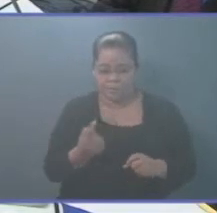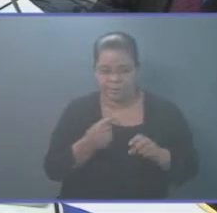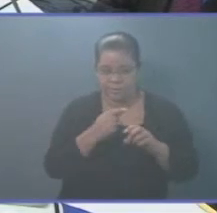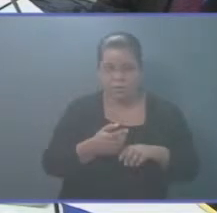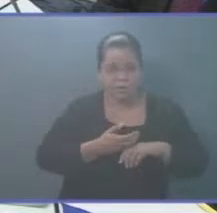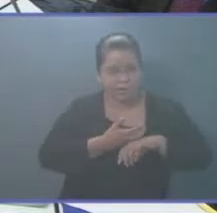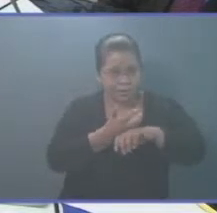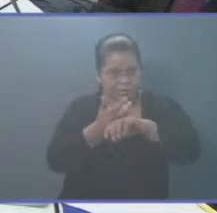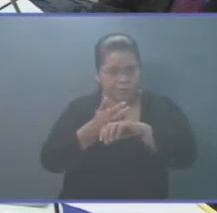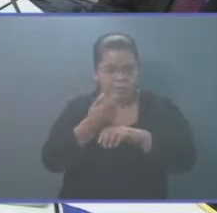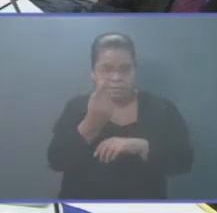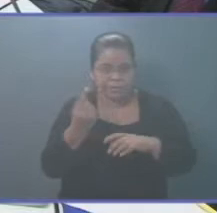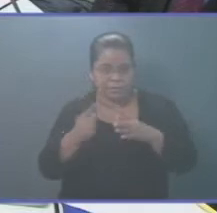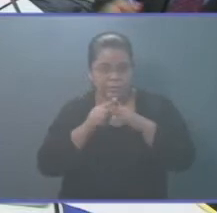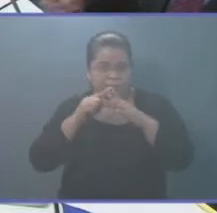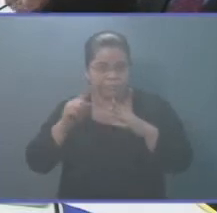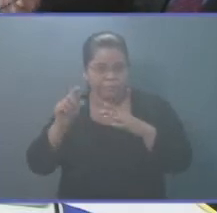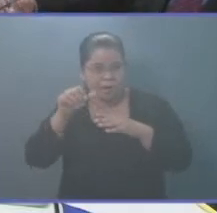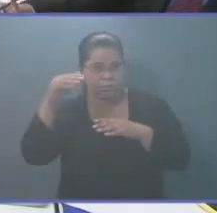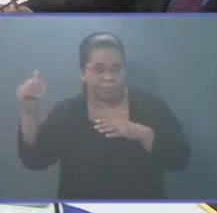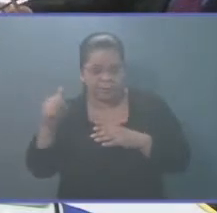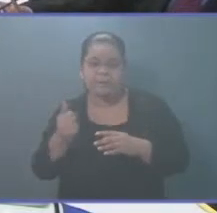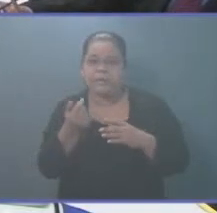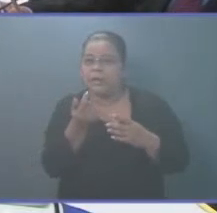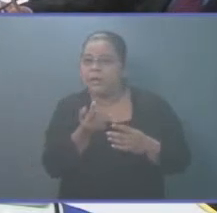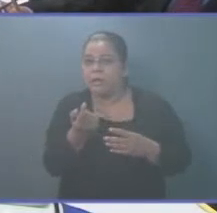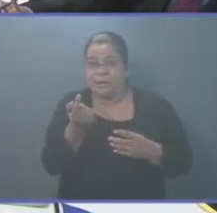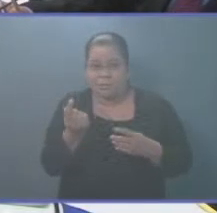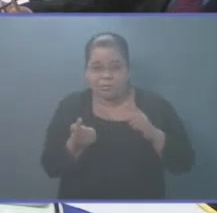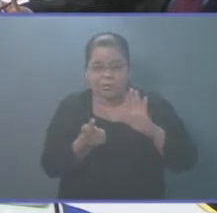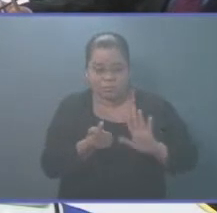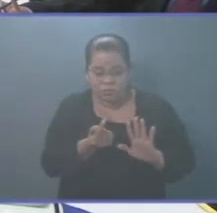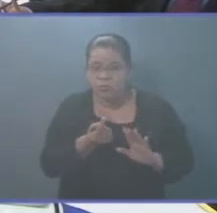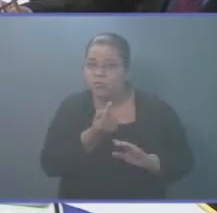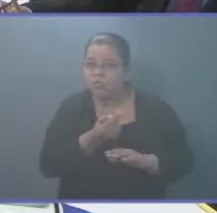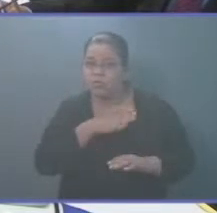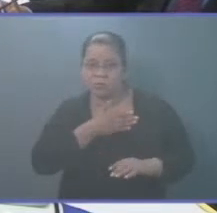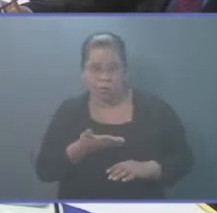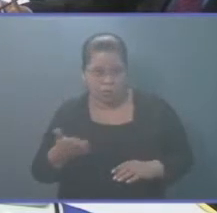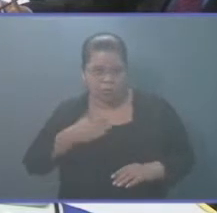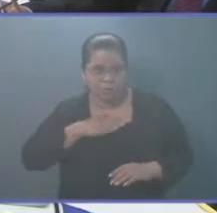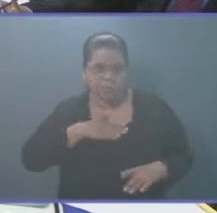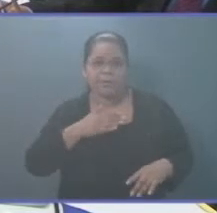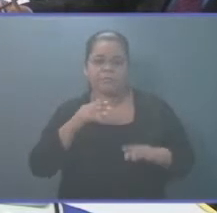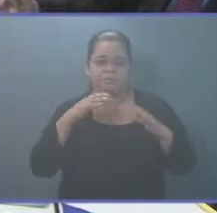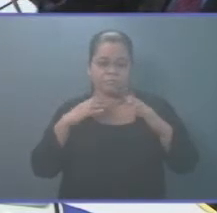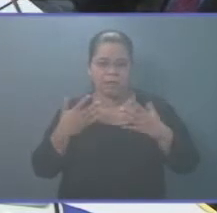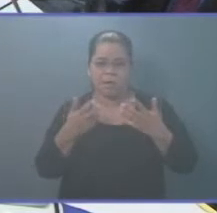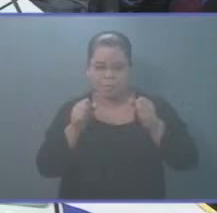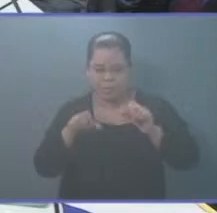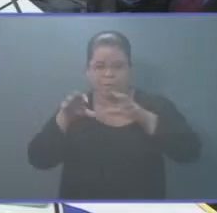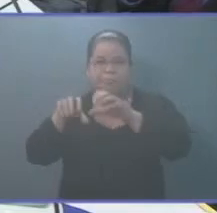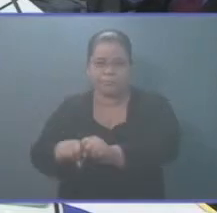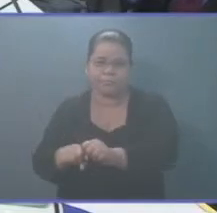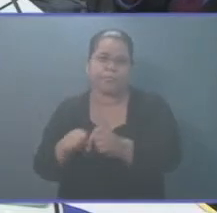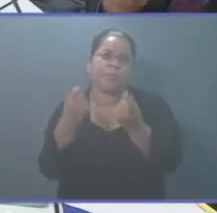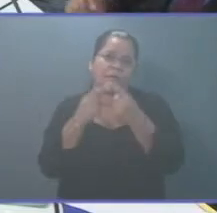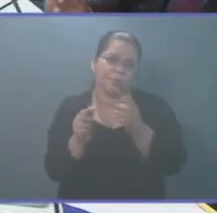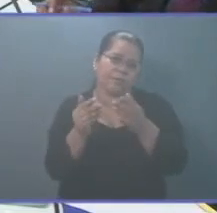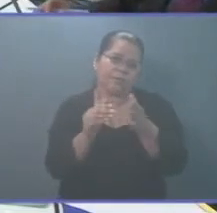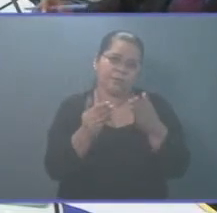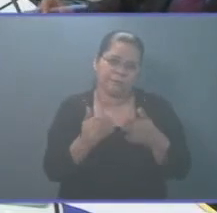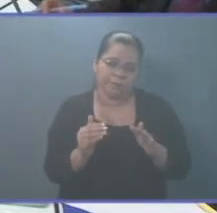que la incautación y secuestro, desde mi punto de vista, es una categoría muy aparte de lo que es